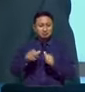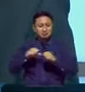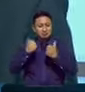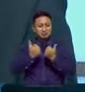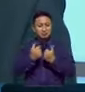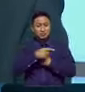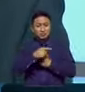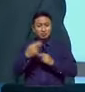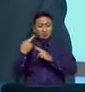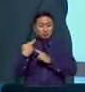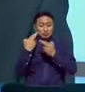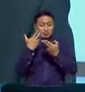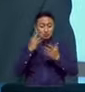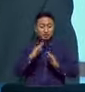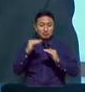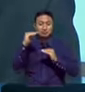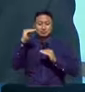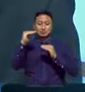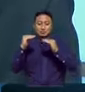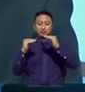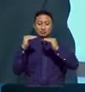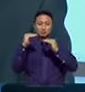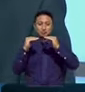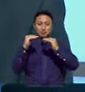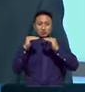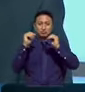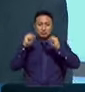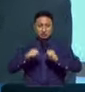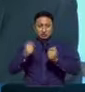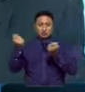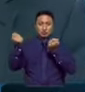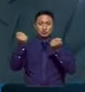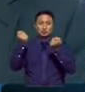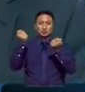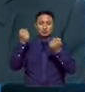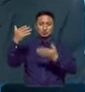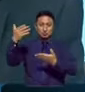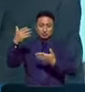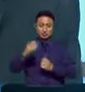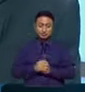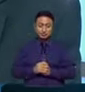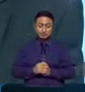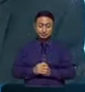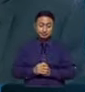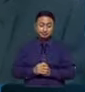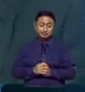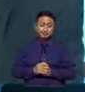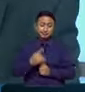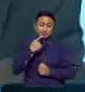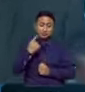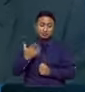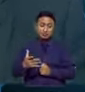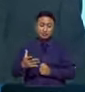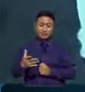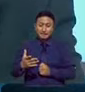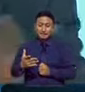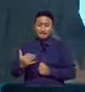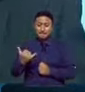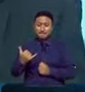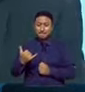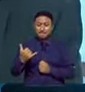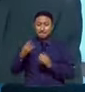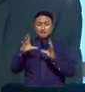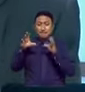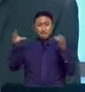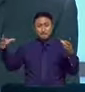que cumpla un papel de equilibrio, que cumpla un papel de control político. En ese sentido, yo diría un gran segmento